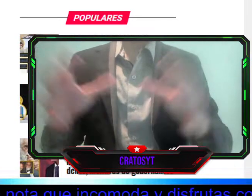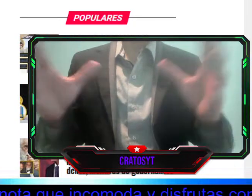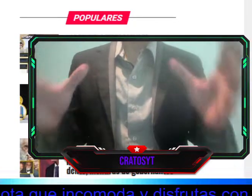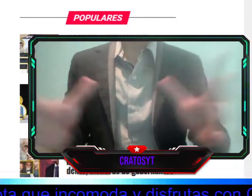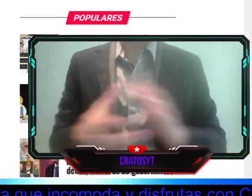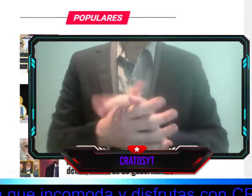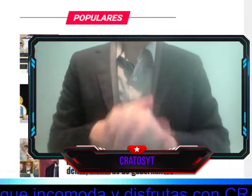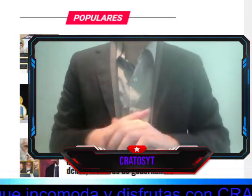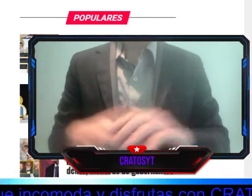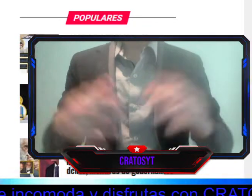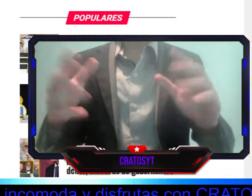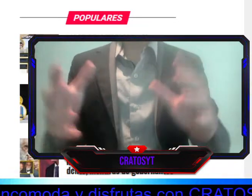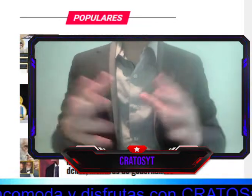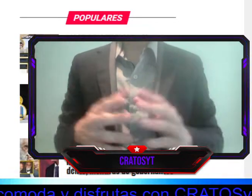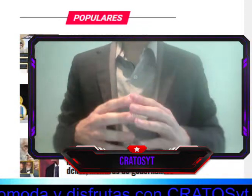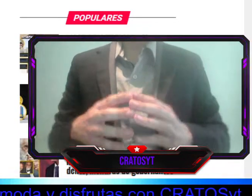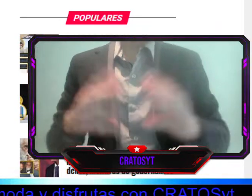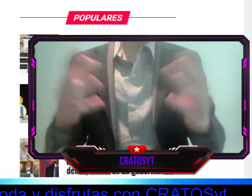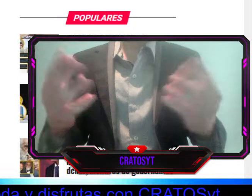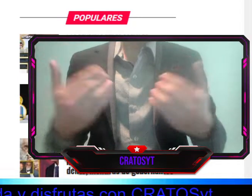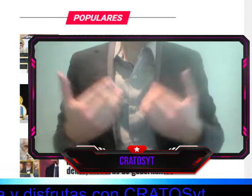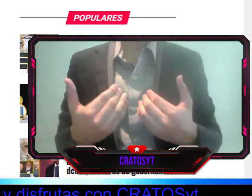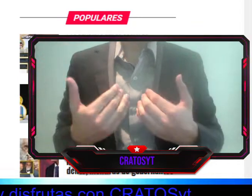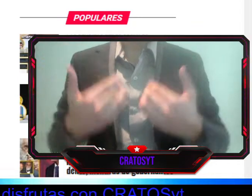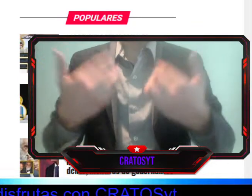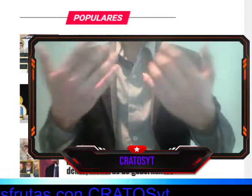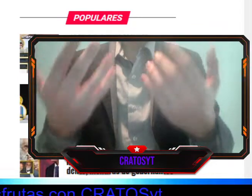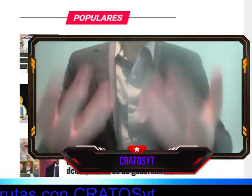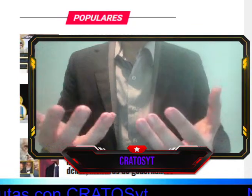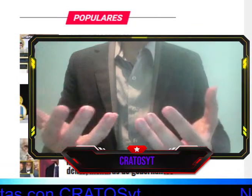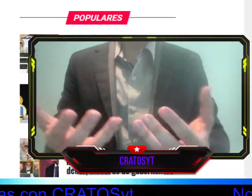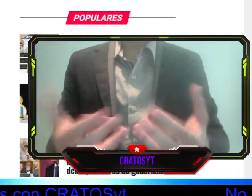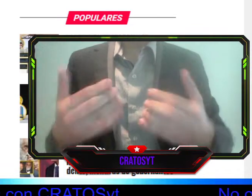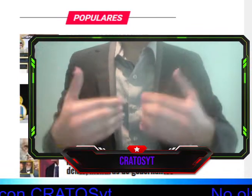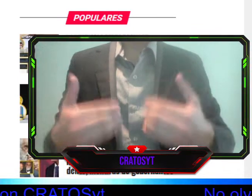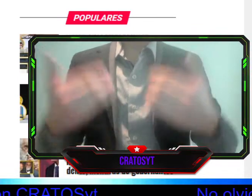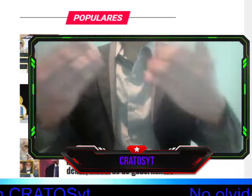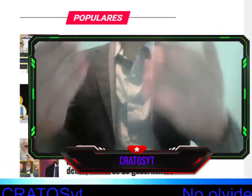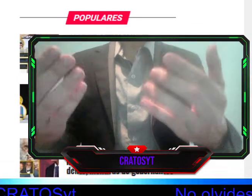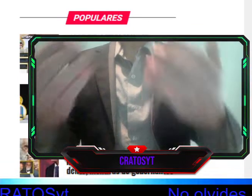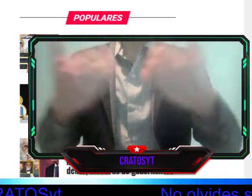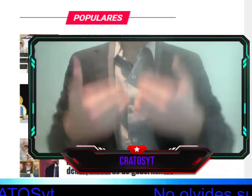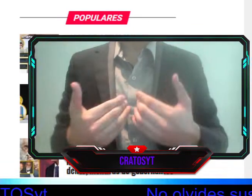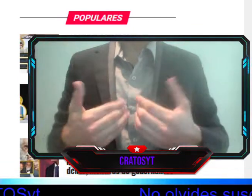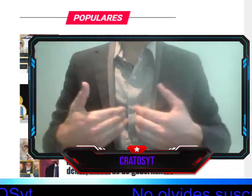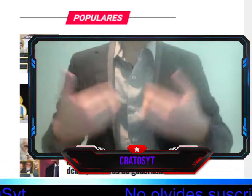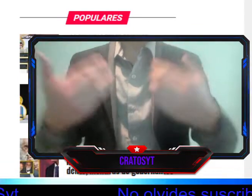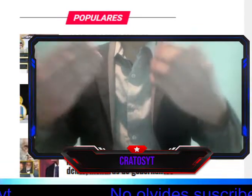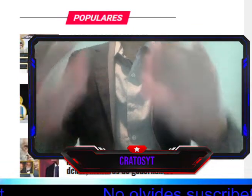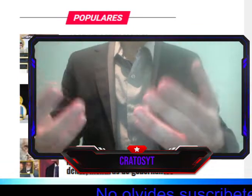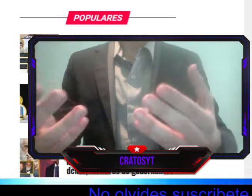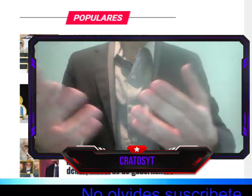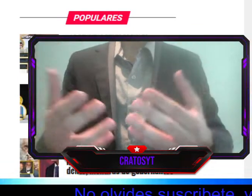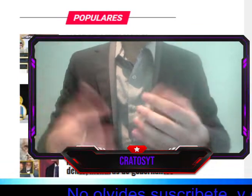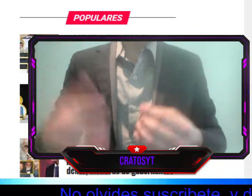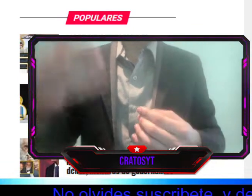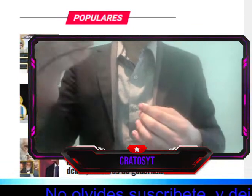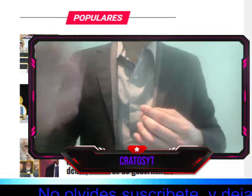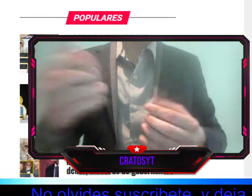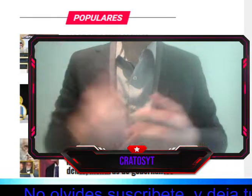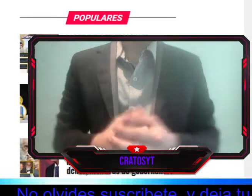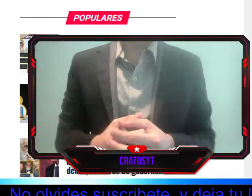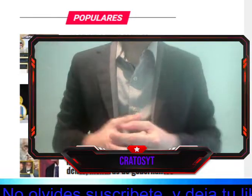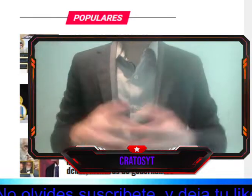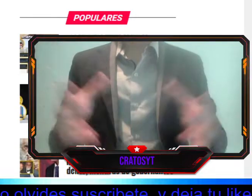porque, uy, que es súper bien, sino porque como a mí me enseñaron, si quieres criticar, ve lo que dice tu contrario o ve lo que dice aquella persona a la